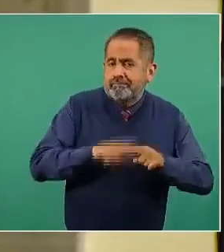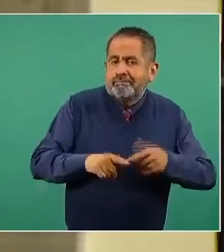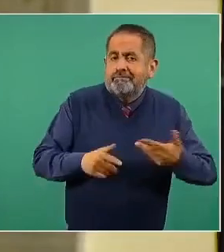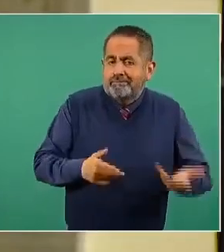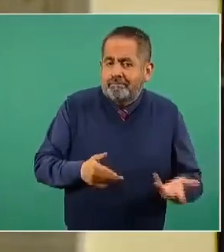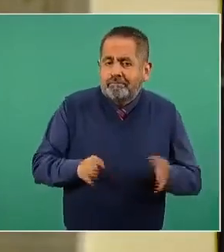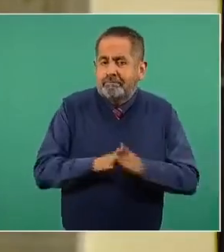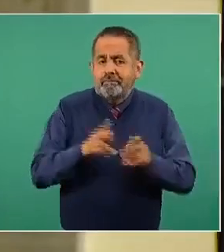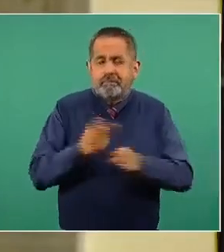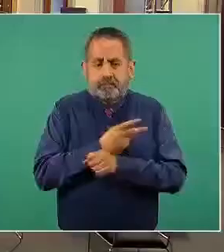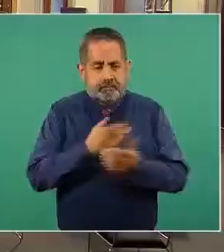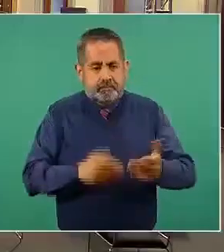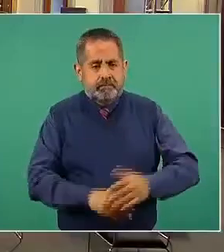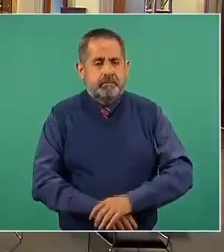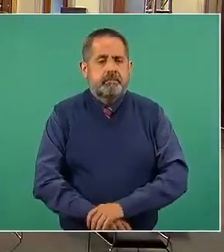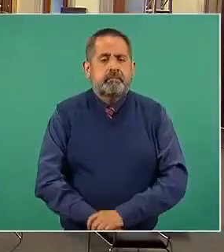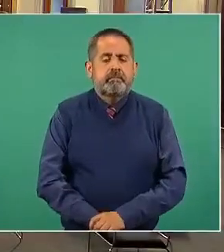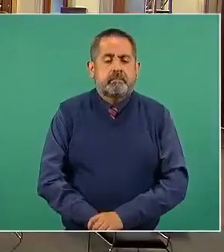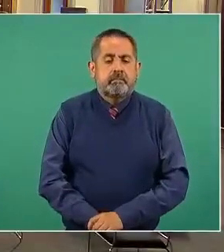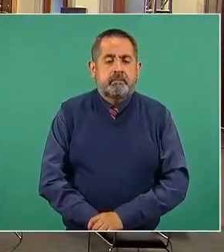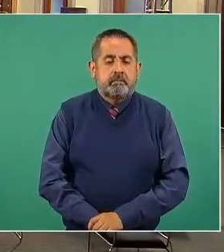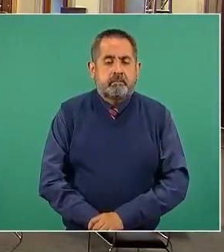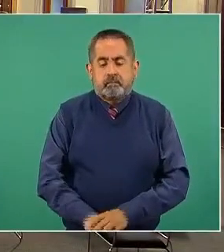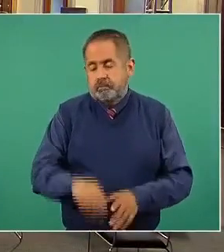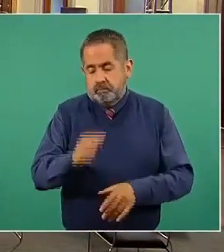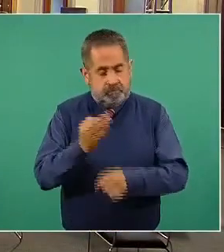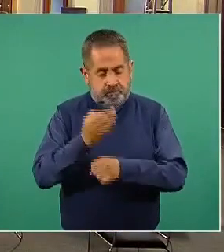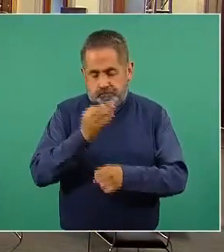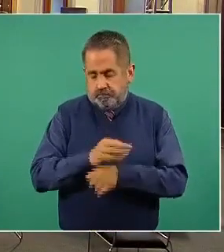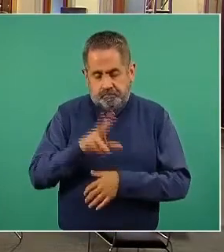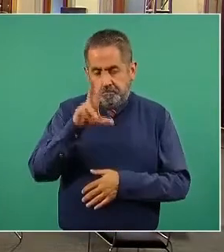pasar con este sector. Gracias. Muchas gracias. De momento no,